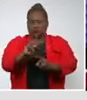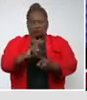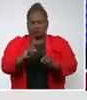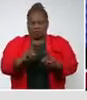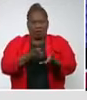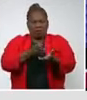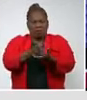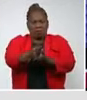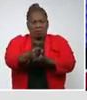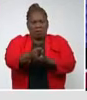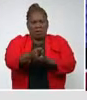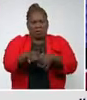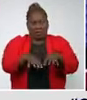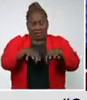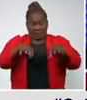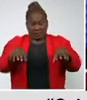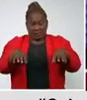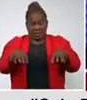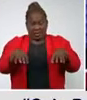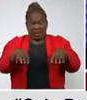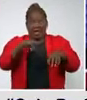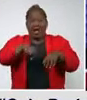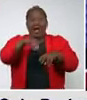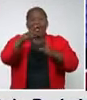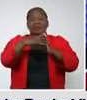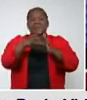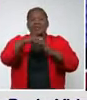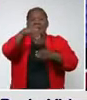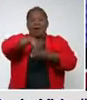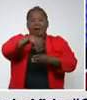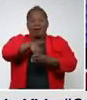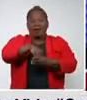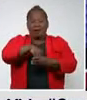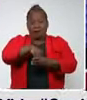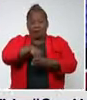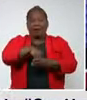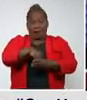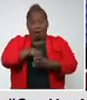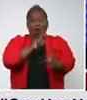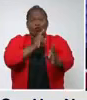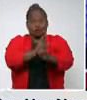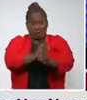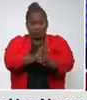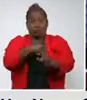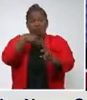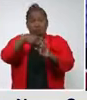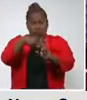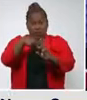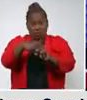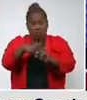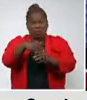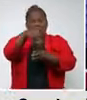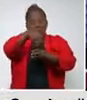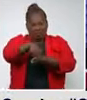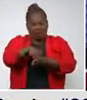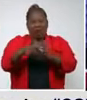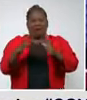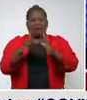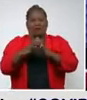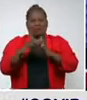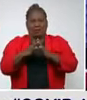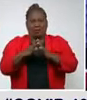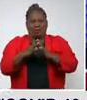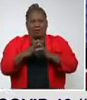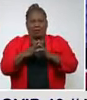en ingreso domiciliario modificado en su domicilio, donde indiscutiblemente tiene